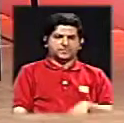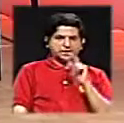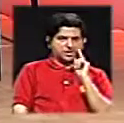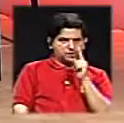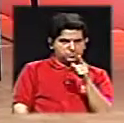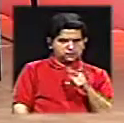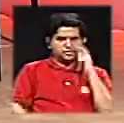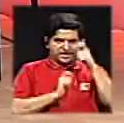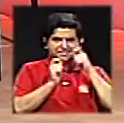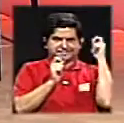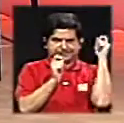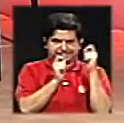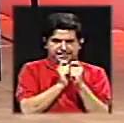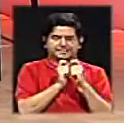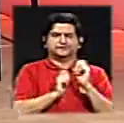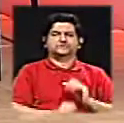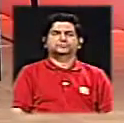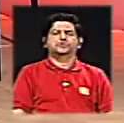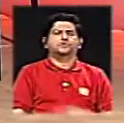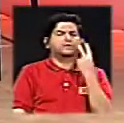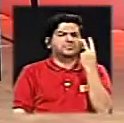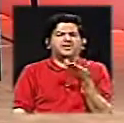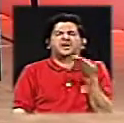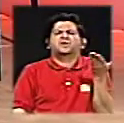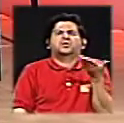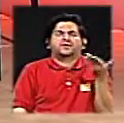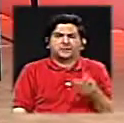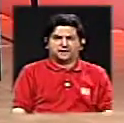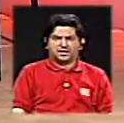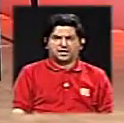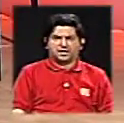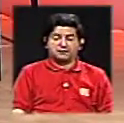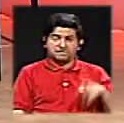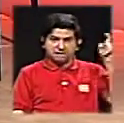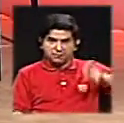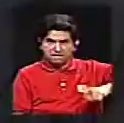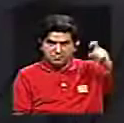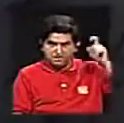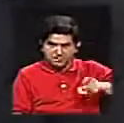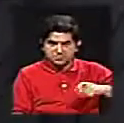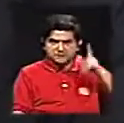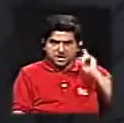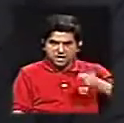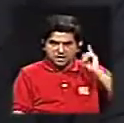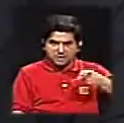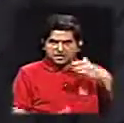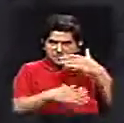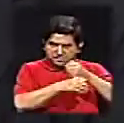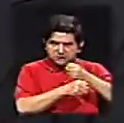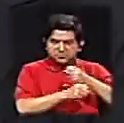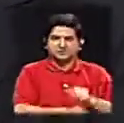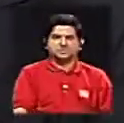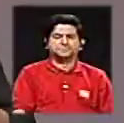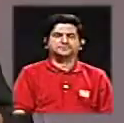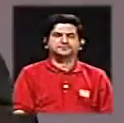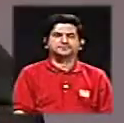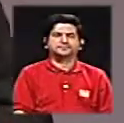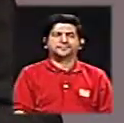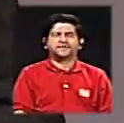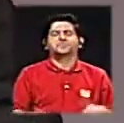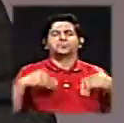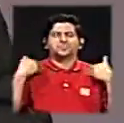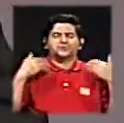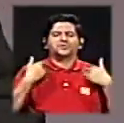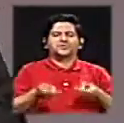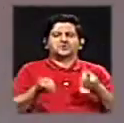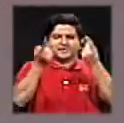Ustedes específicamente, ¿qué vieron que ameritó esa advertencia? Bueno, muy contento de estar aquí,